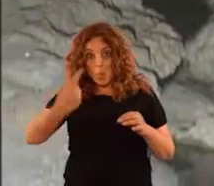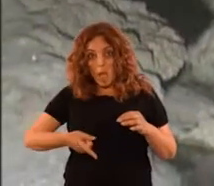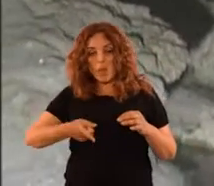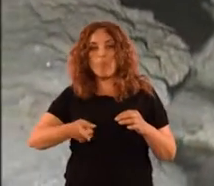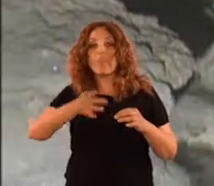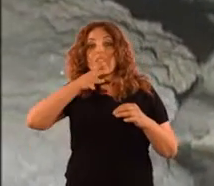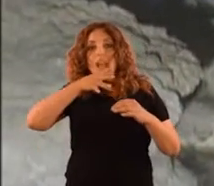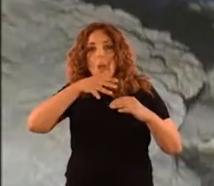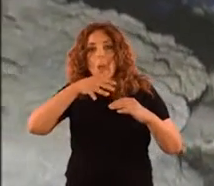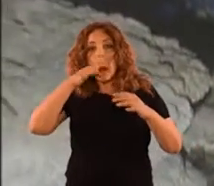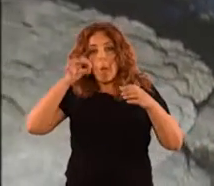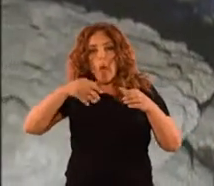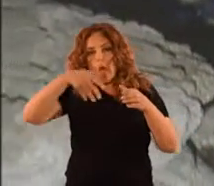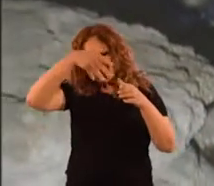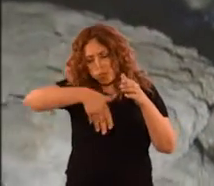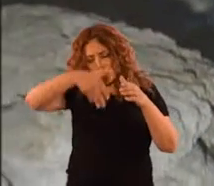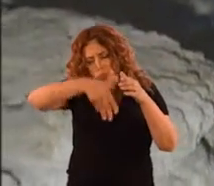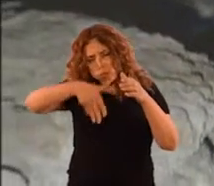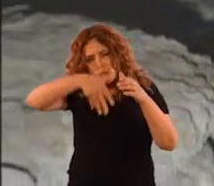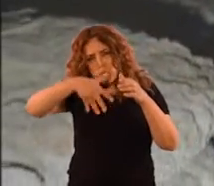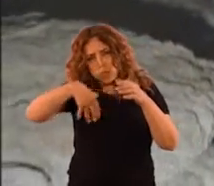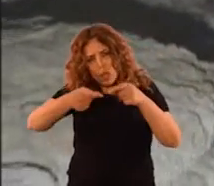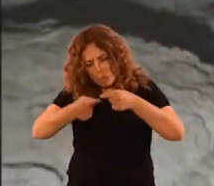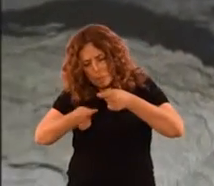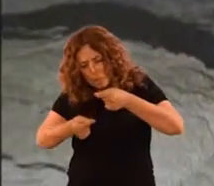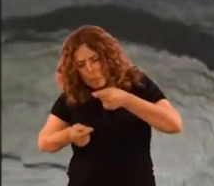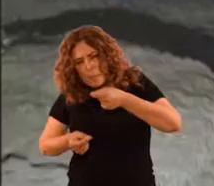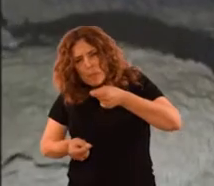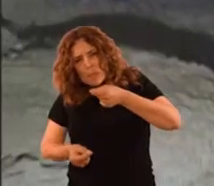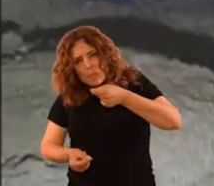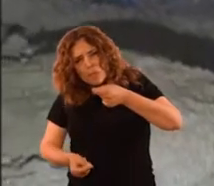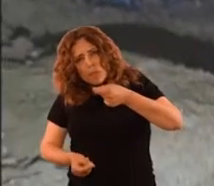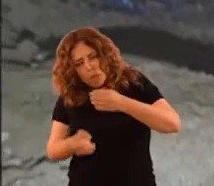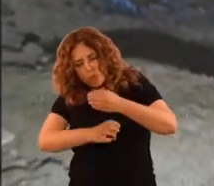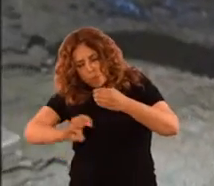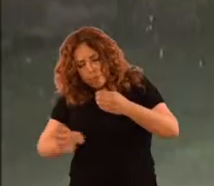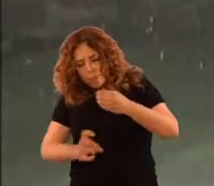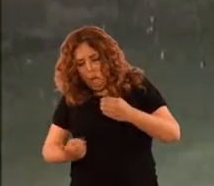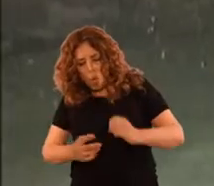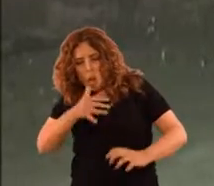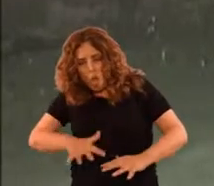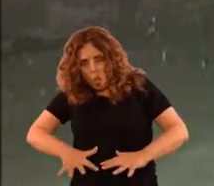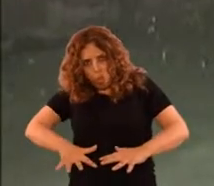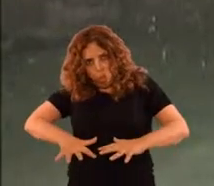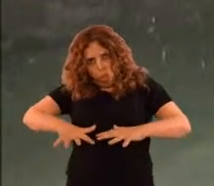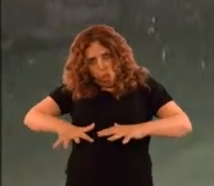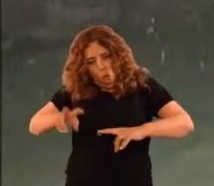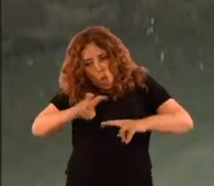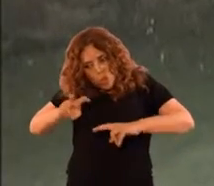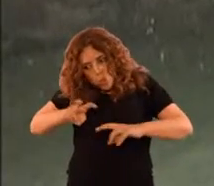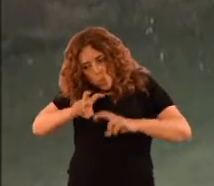En las galerías, el agua comienza a discurrir pausadamente hasta los niveles más bajos, permanentemente